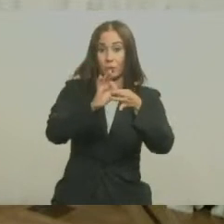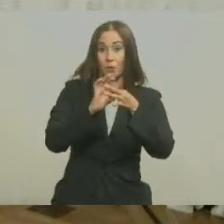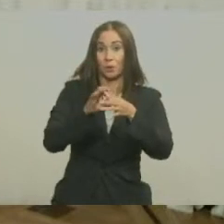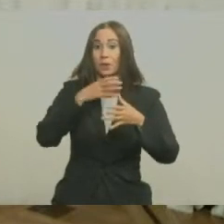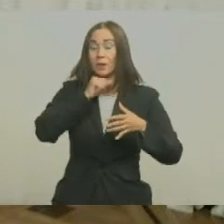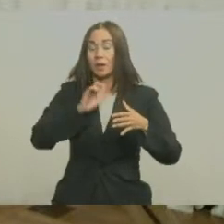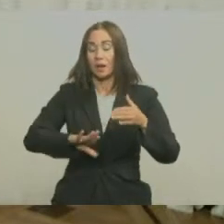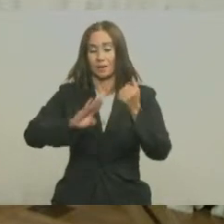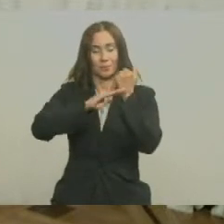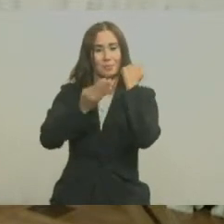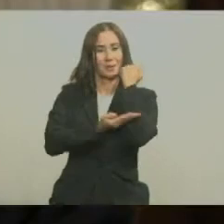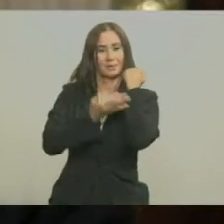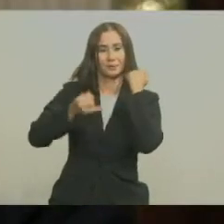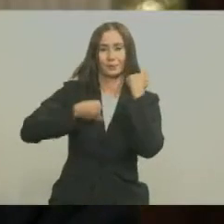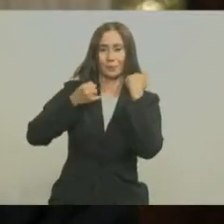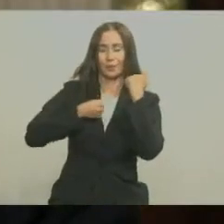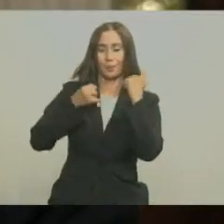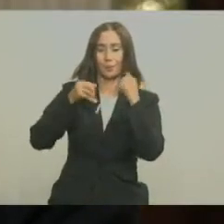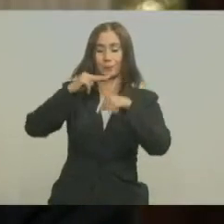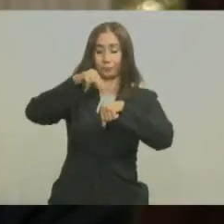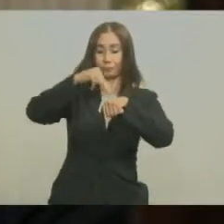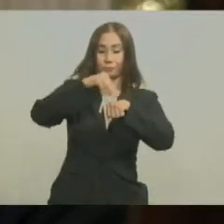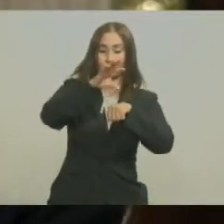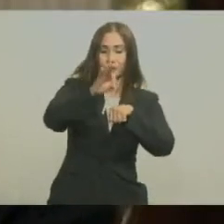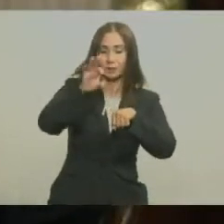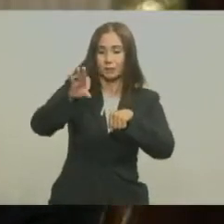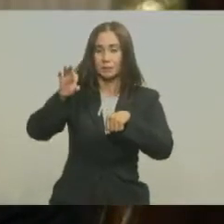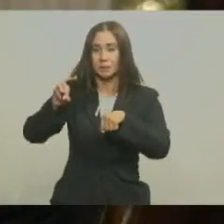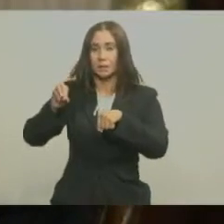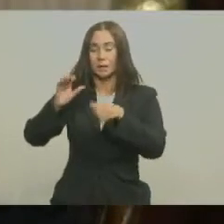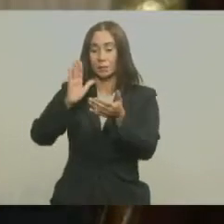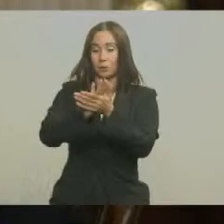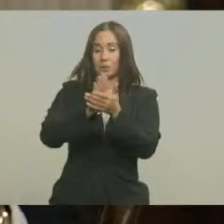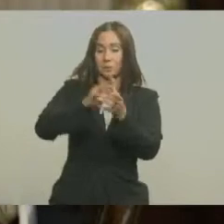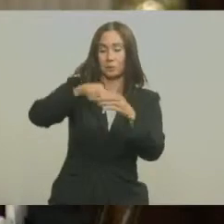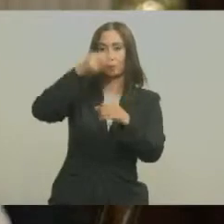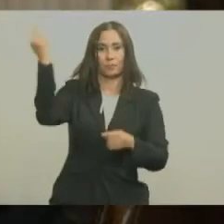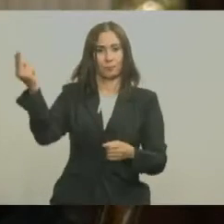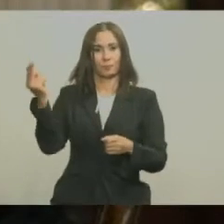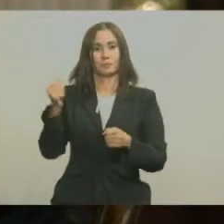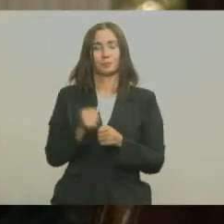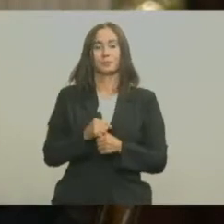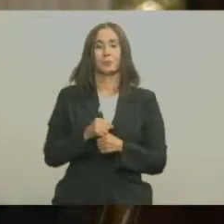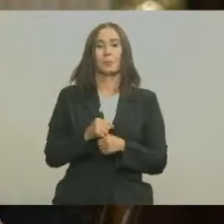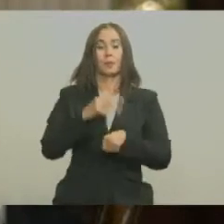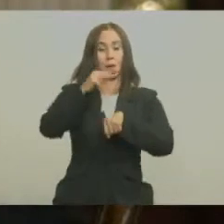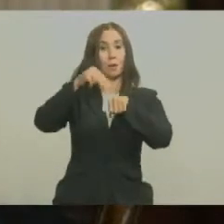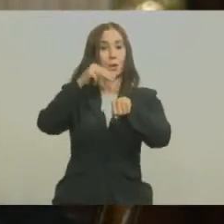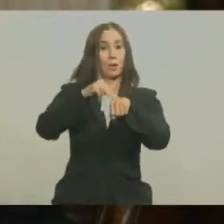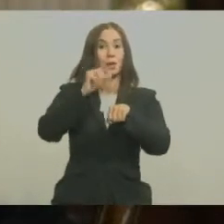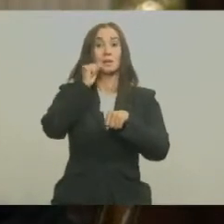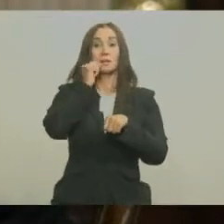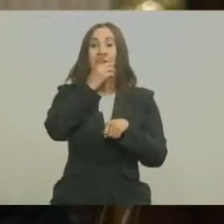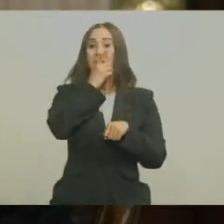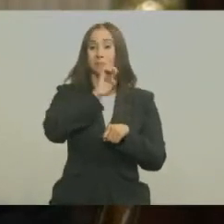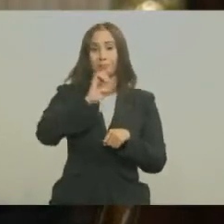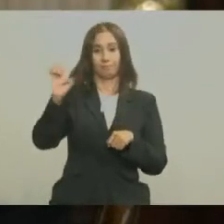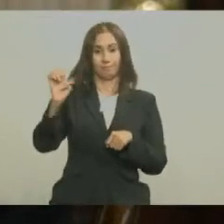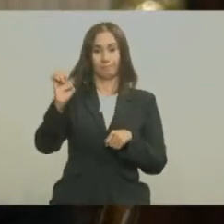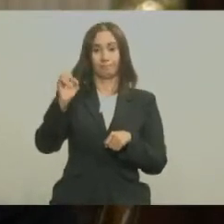tempranas, embarazo en adolescentes y deserción escolar, entre los que se destacan Santo Domingo